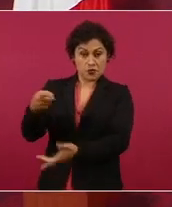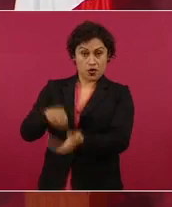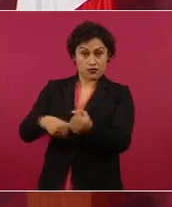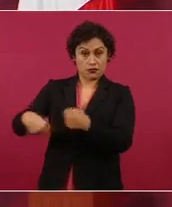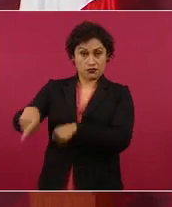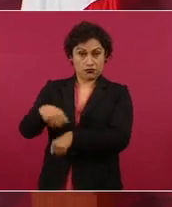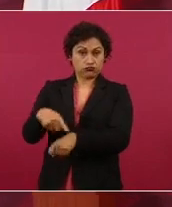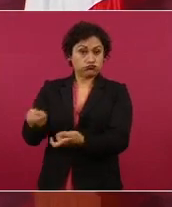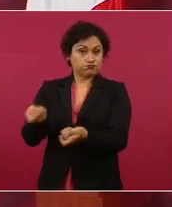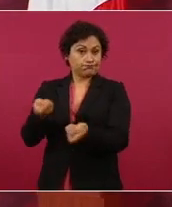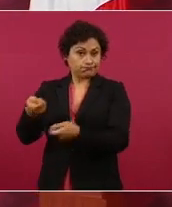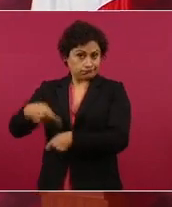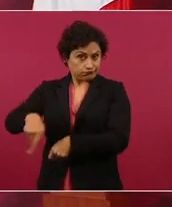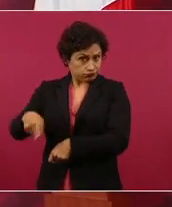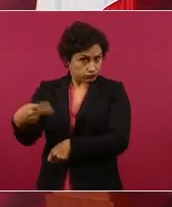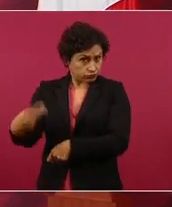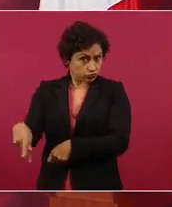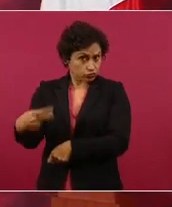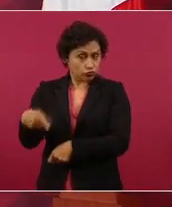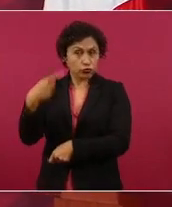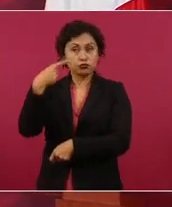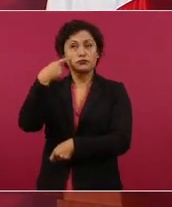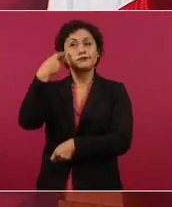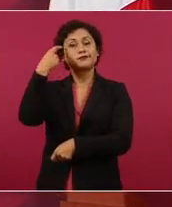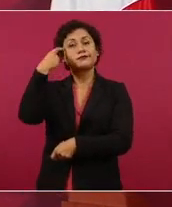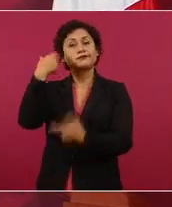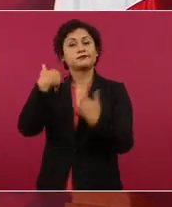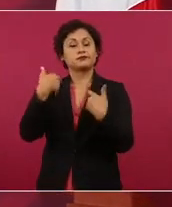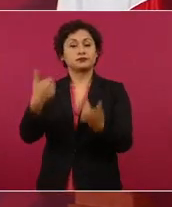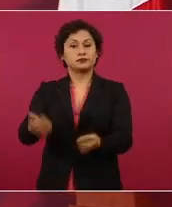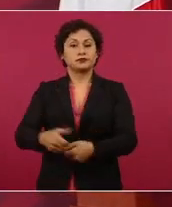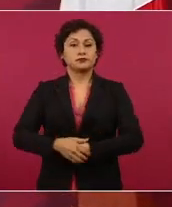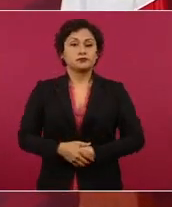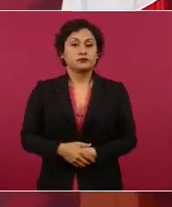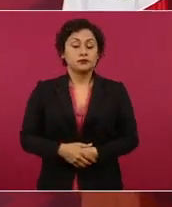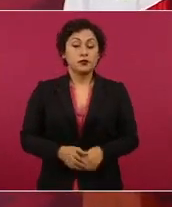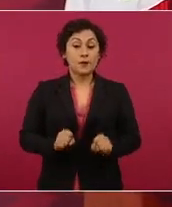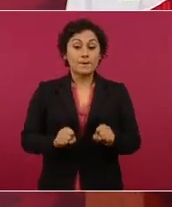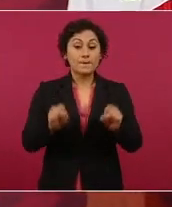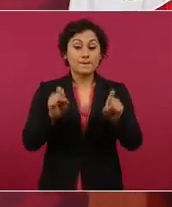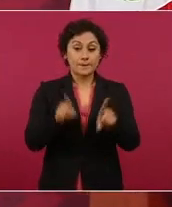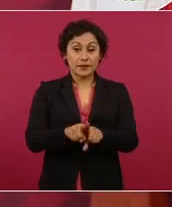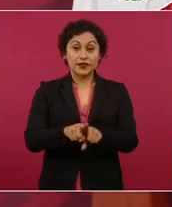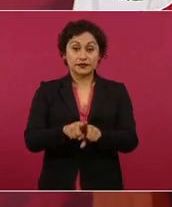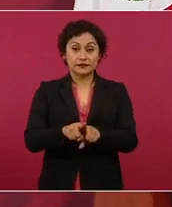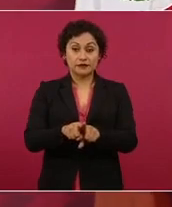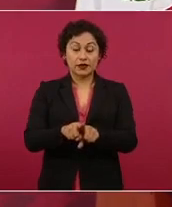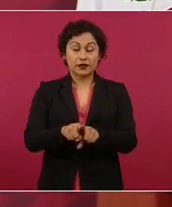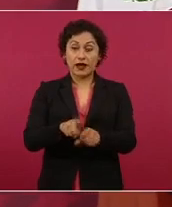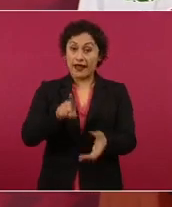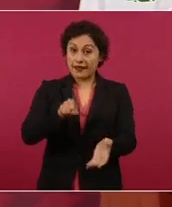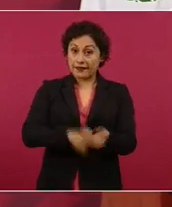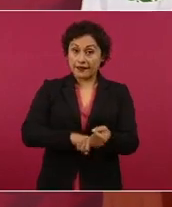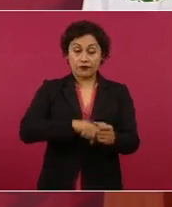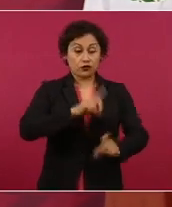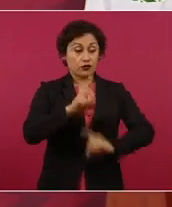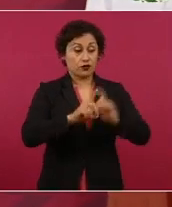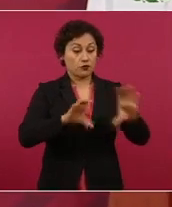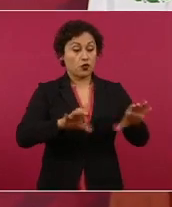Es las mismas organizaciones deportivas